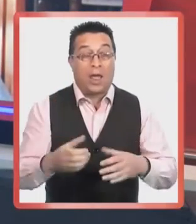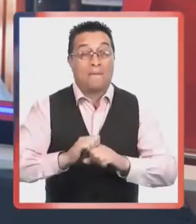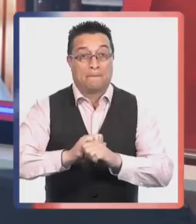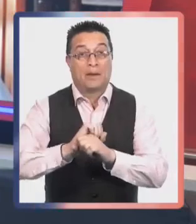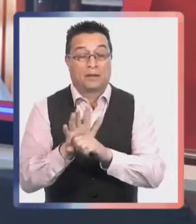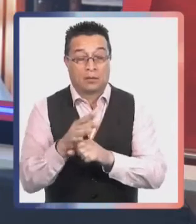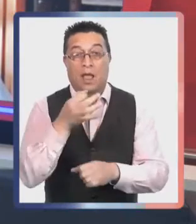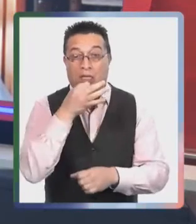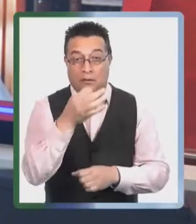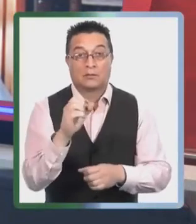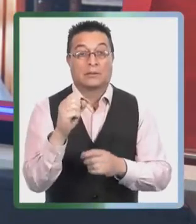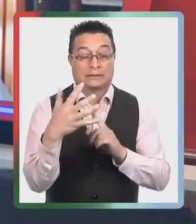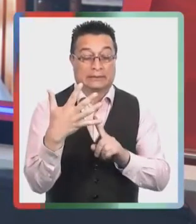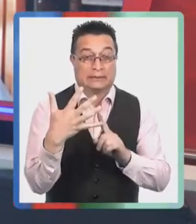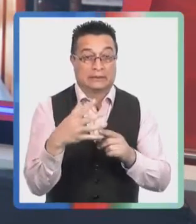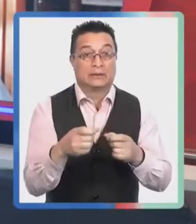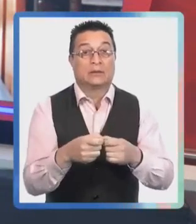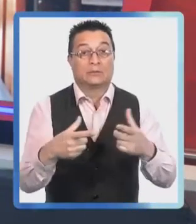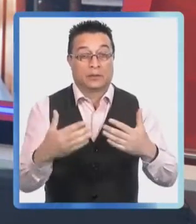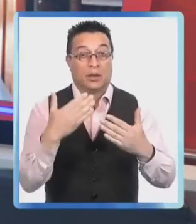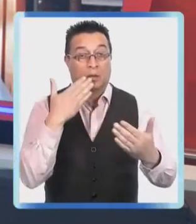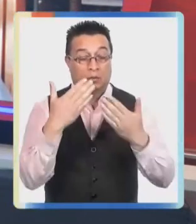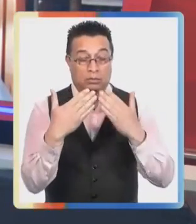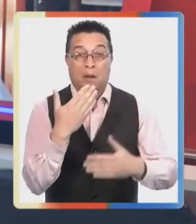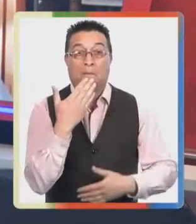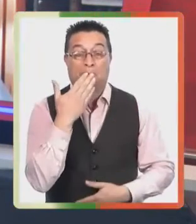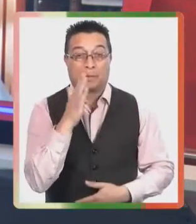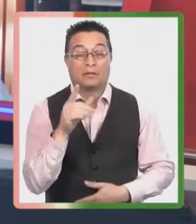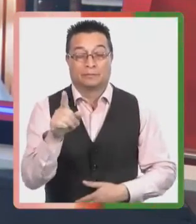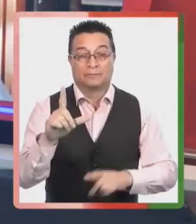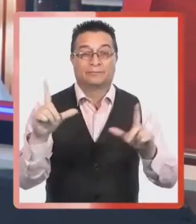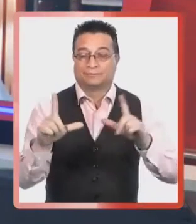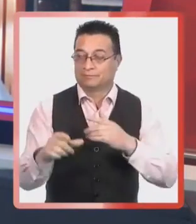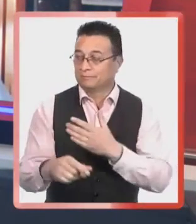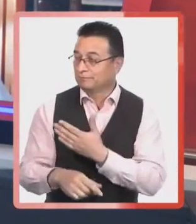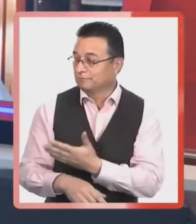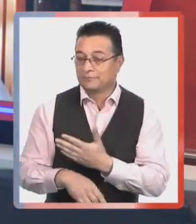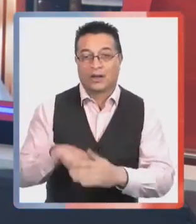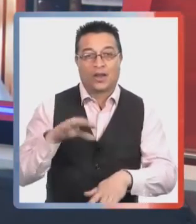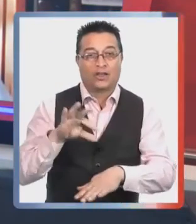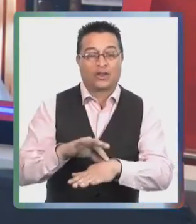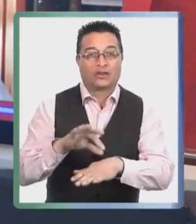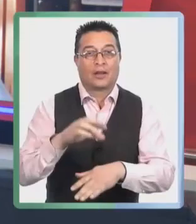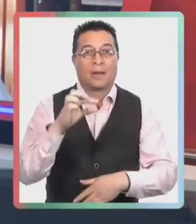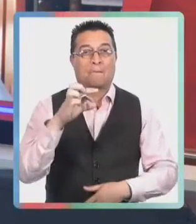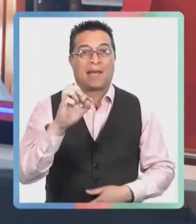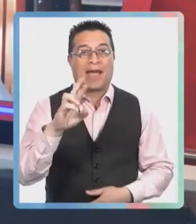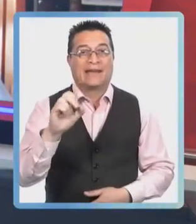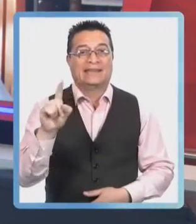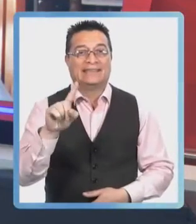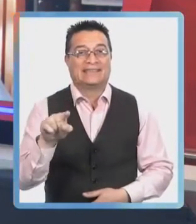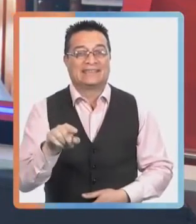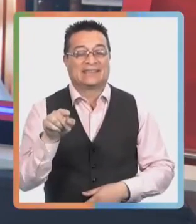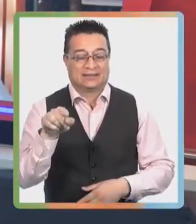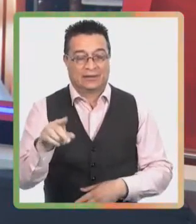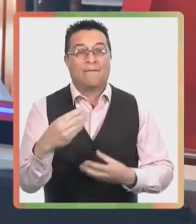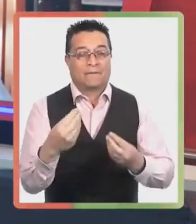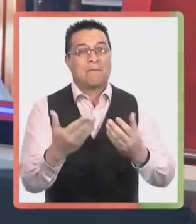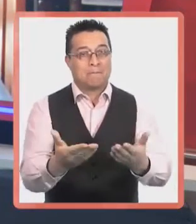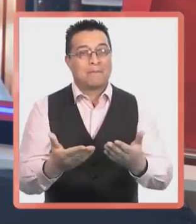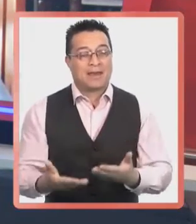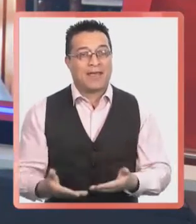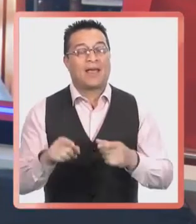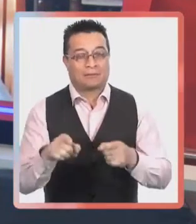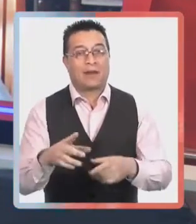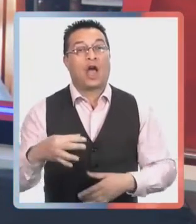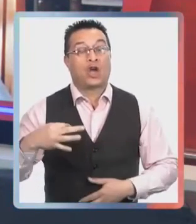momento de la pandemia, se habla de una quinta ola. Lo vamos a conversar con un especialista. Lo vemos ahí en pantalla, tenemos al doctor Enrique París. Doctor, le queremos dar la